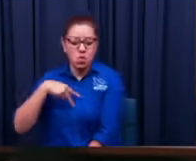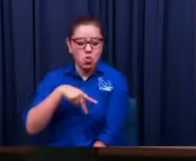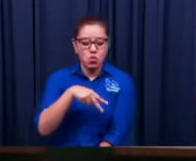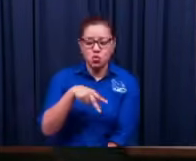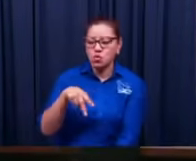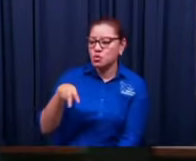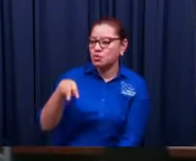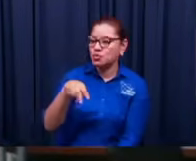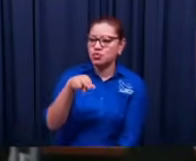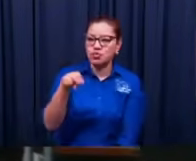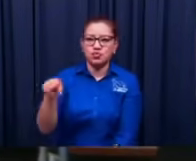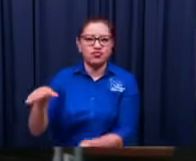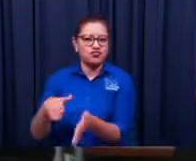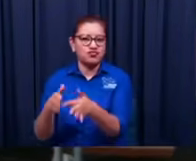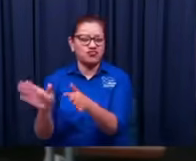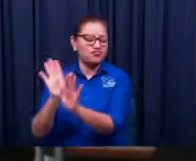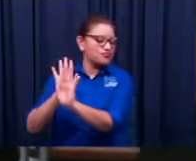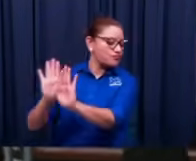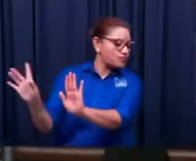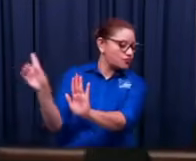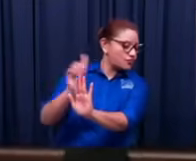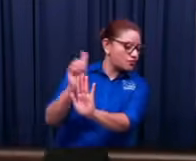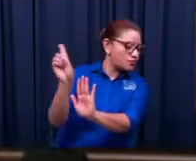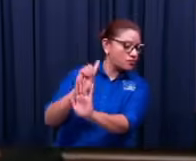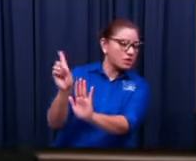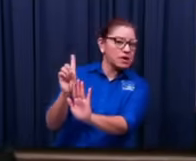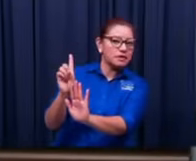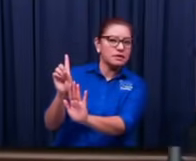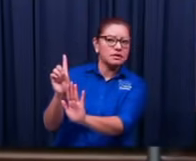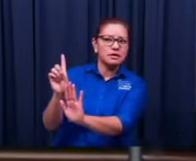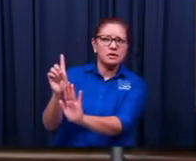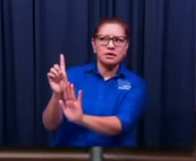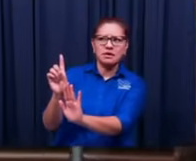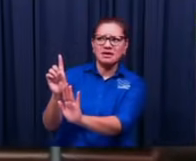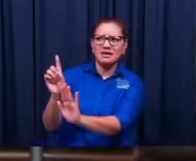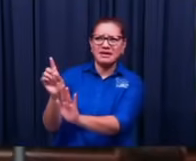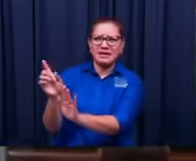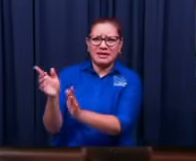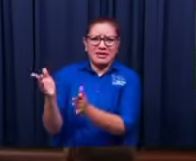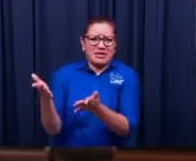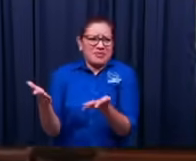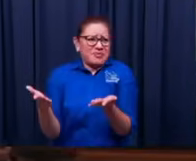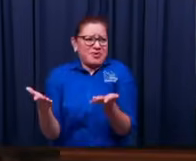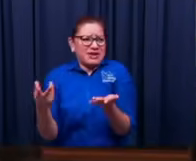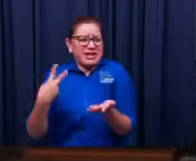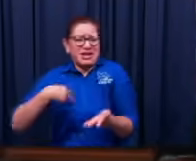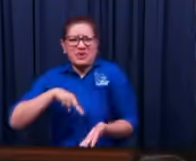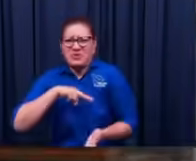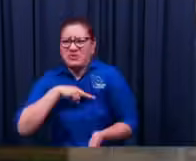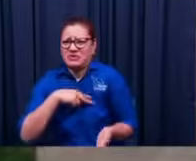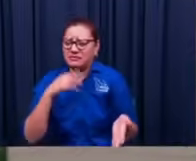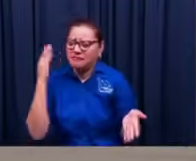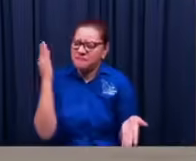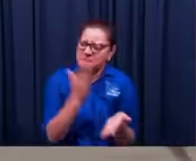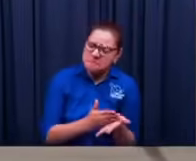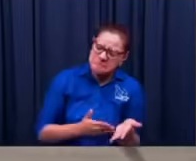andaremos en ese camino. Porque uno es tozudo a veces, hermano, necio, ¿eh?